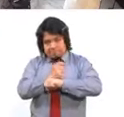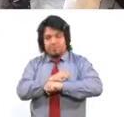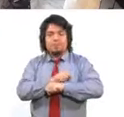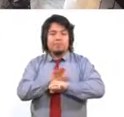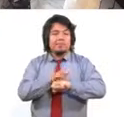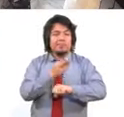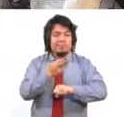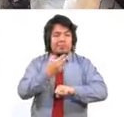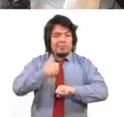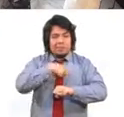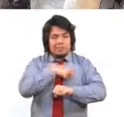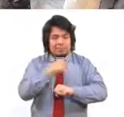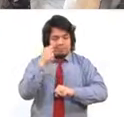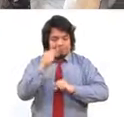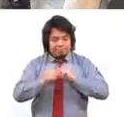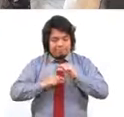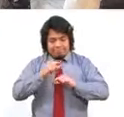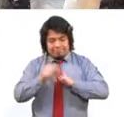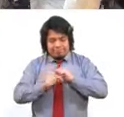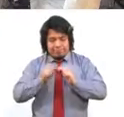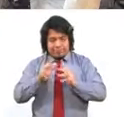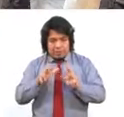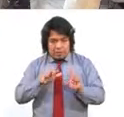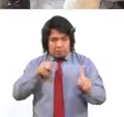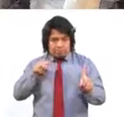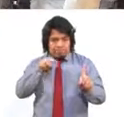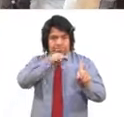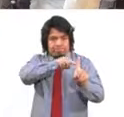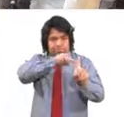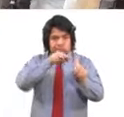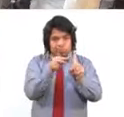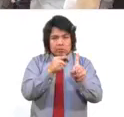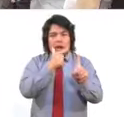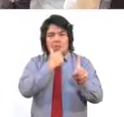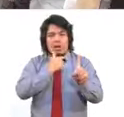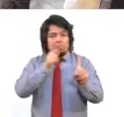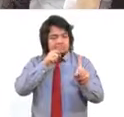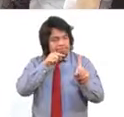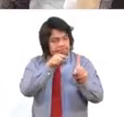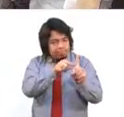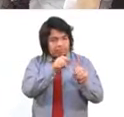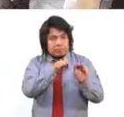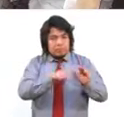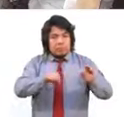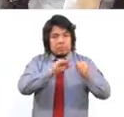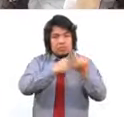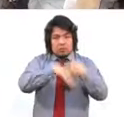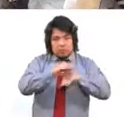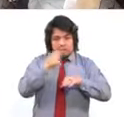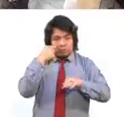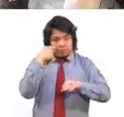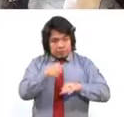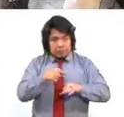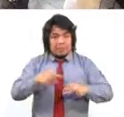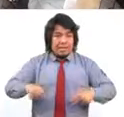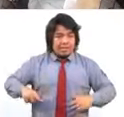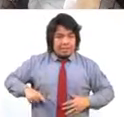ello, evolucionemos hacia el enfoque de género para que todas las actuaciones que nazcan desde el servicio